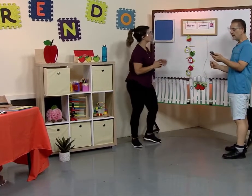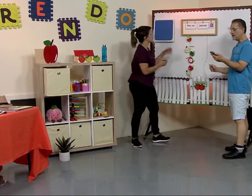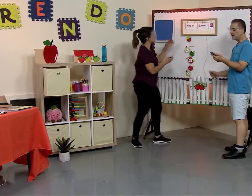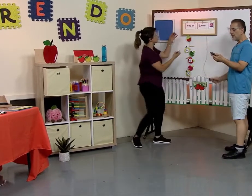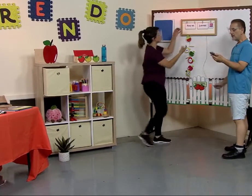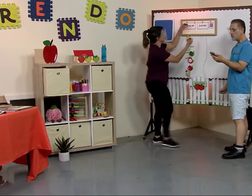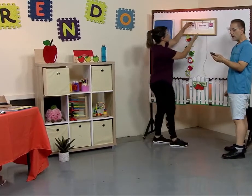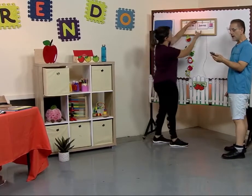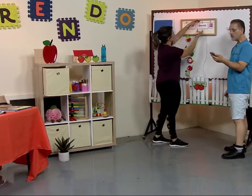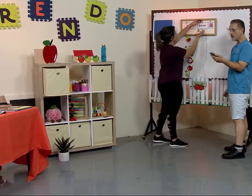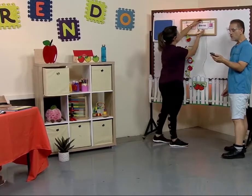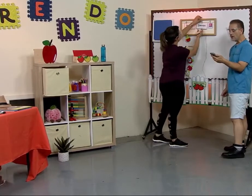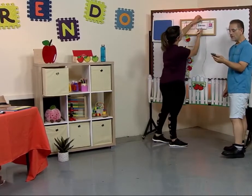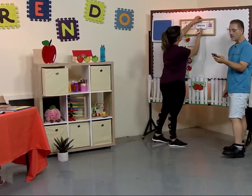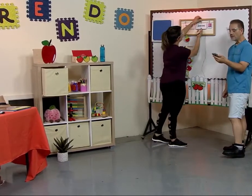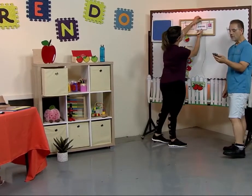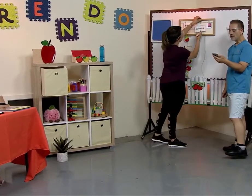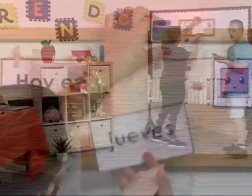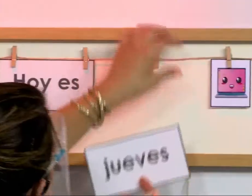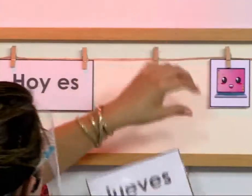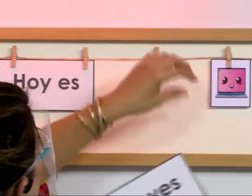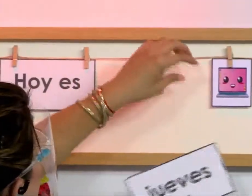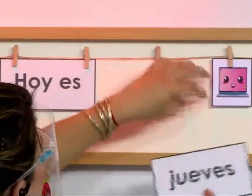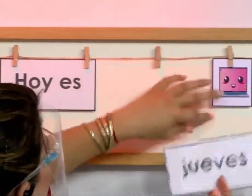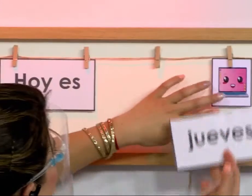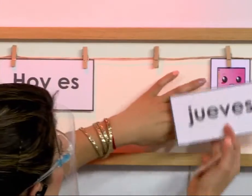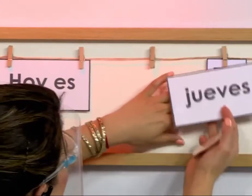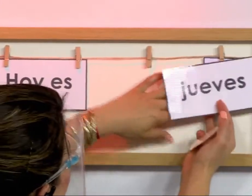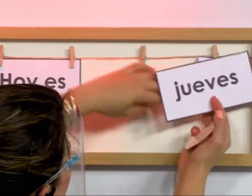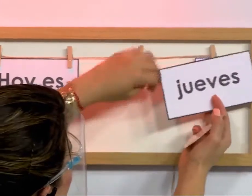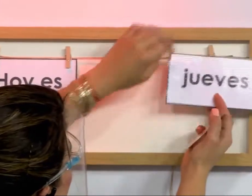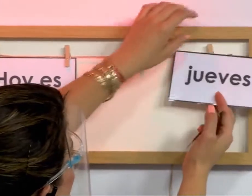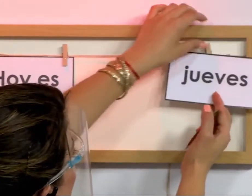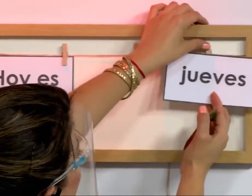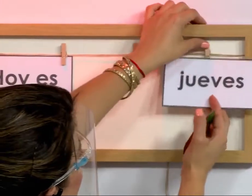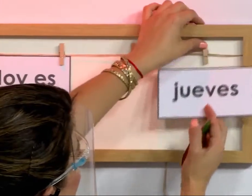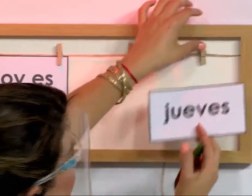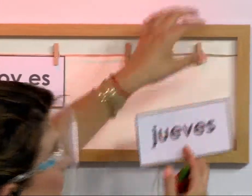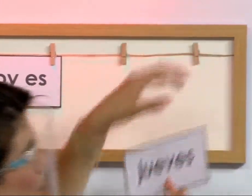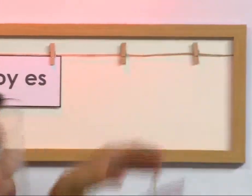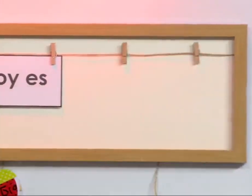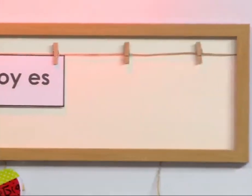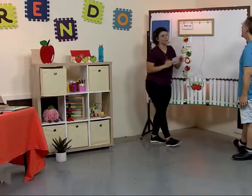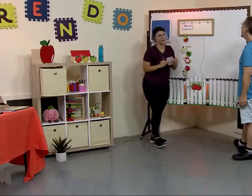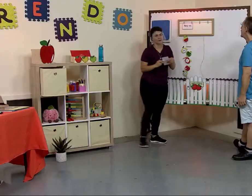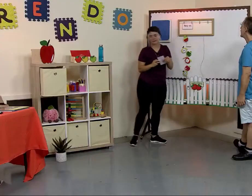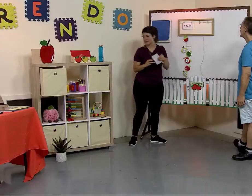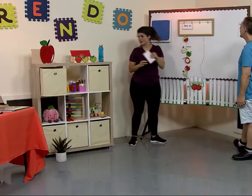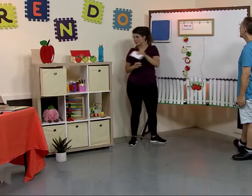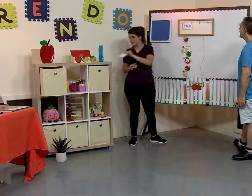presente de la escuela José Cubero. Saludos a la niña Cinia de Transición 2. Yo digo,